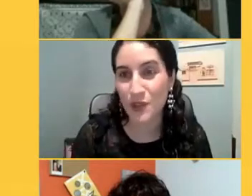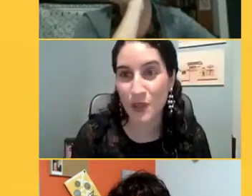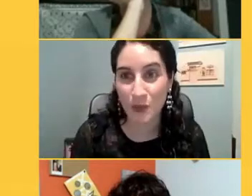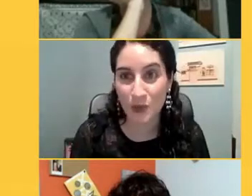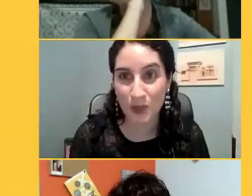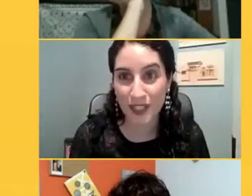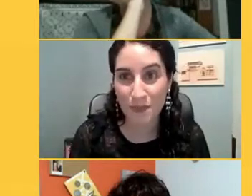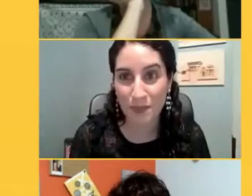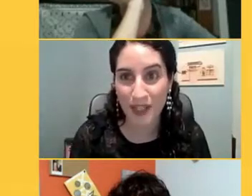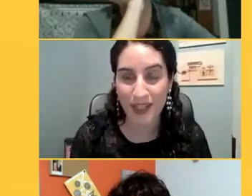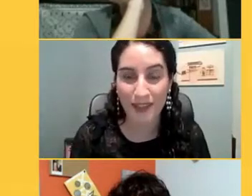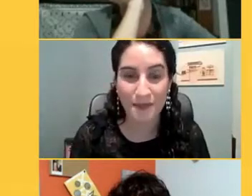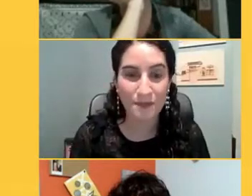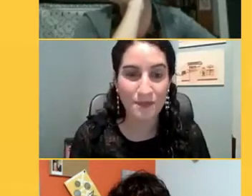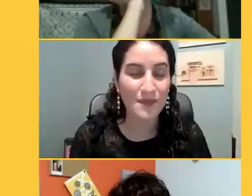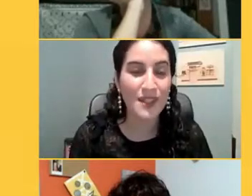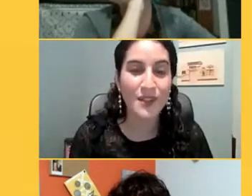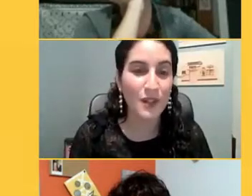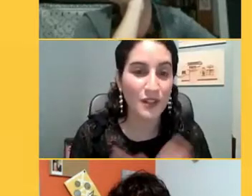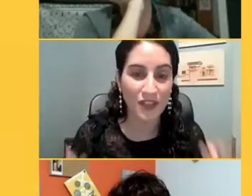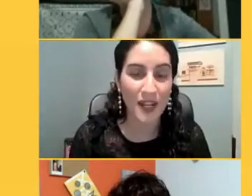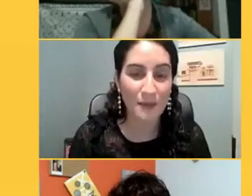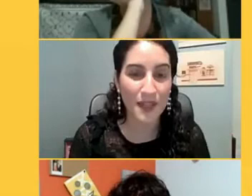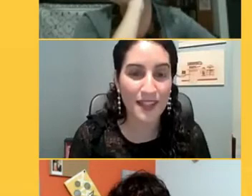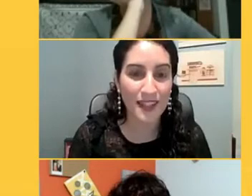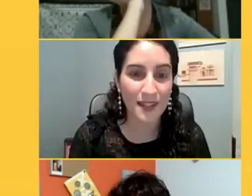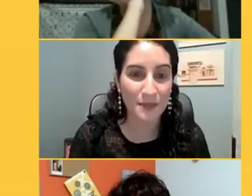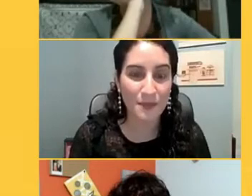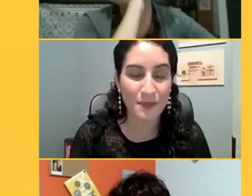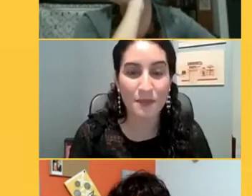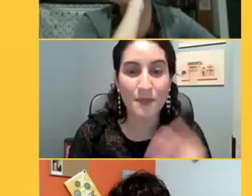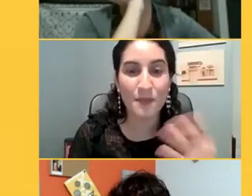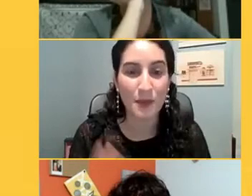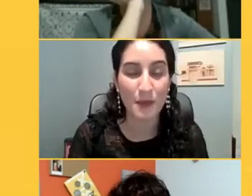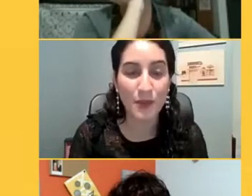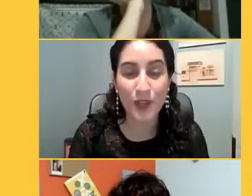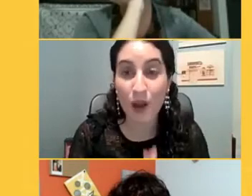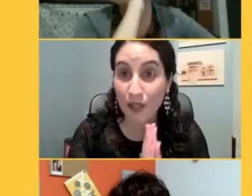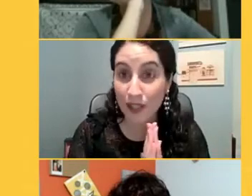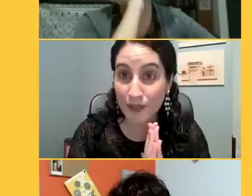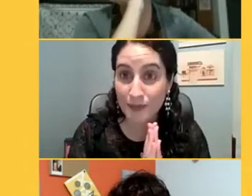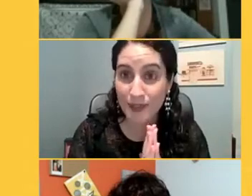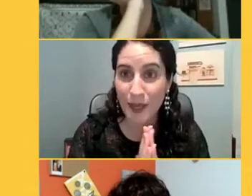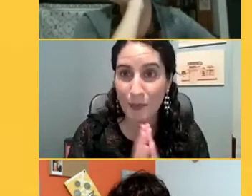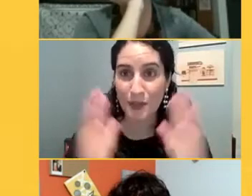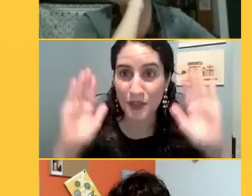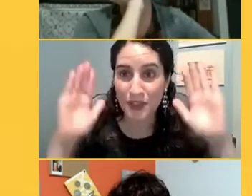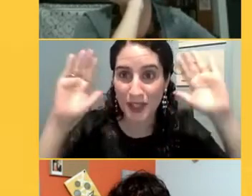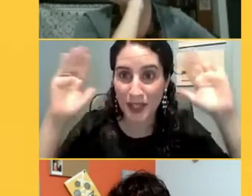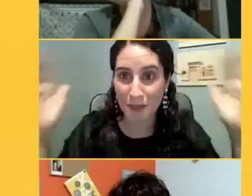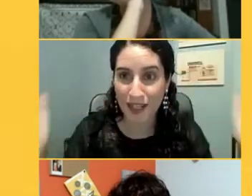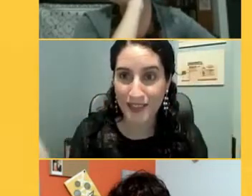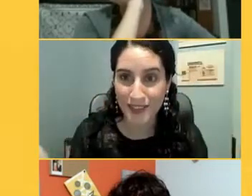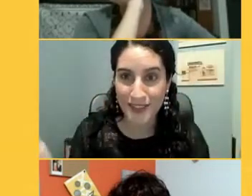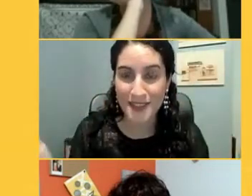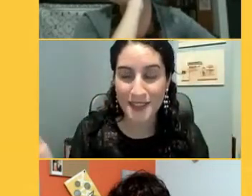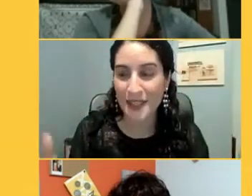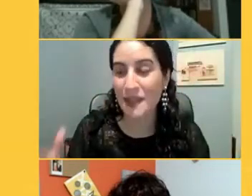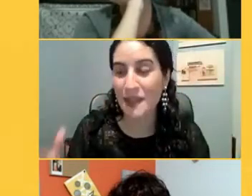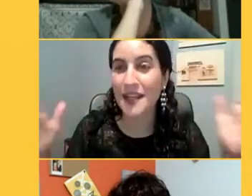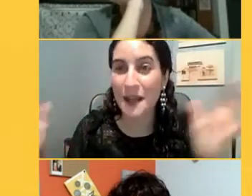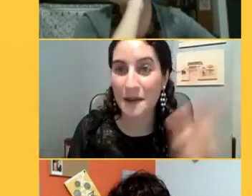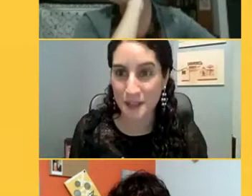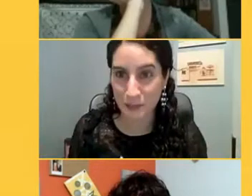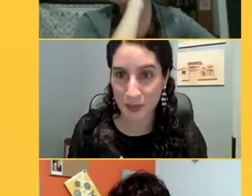hemos tenido que posponer para cuando finalmente volvamos, aunque aprovecho de hacer el paréntesis